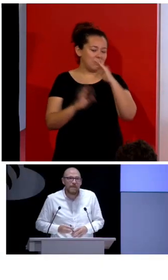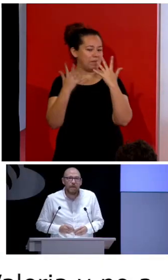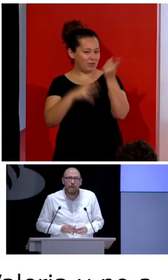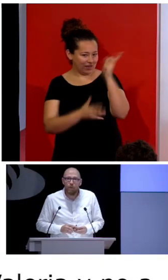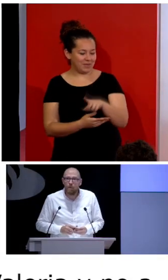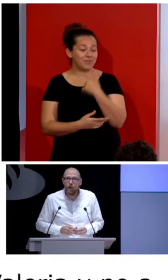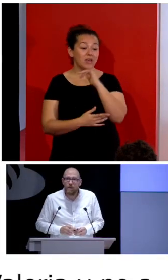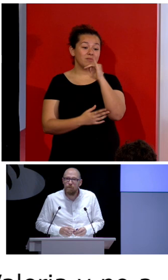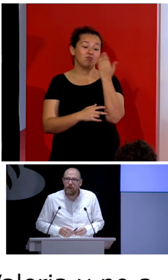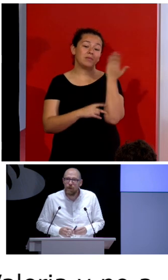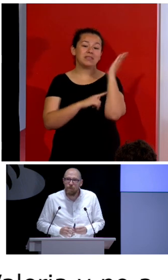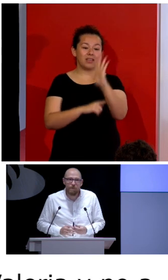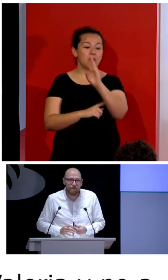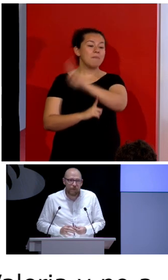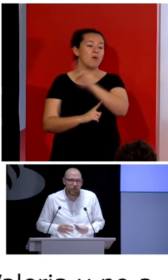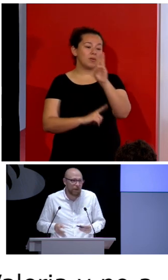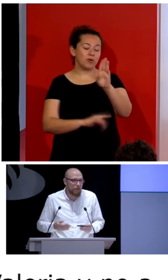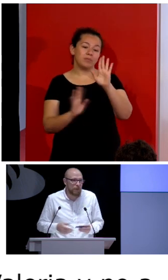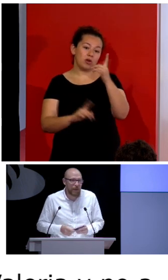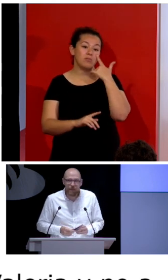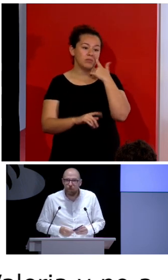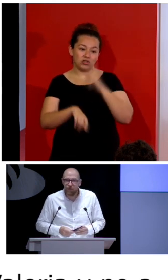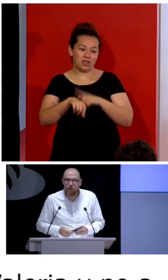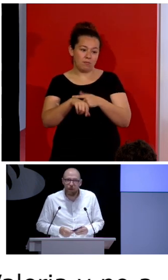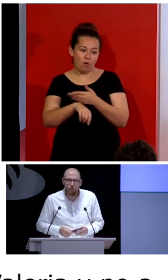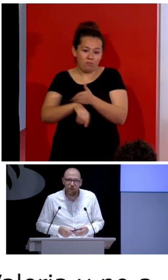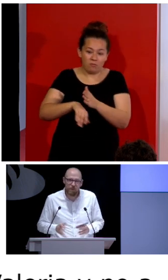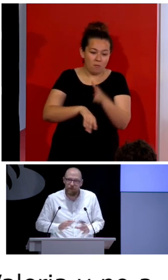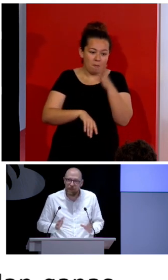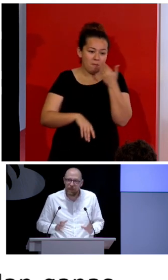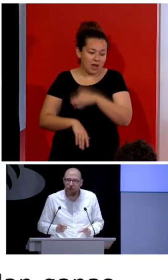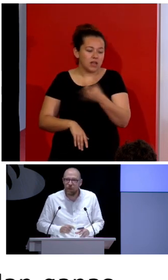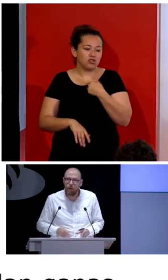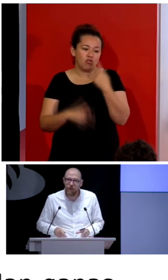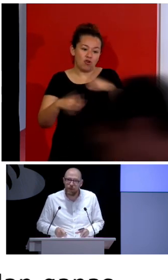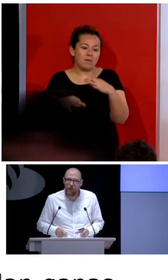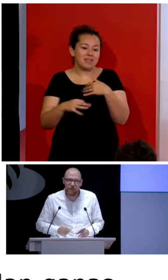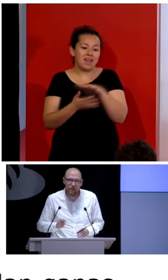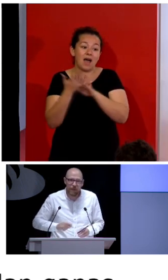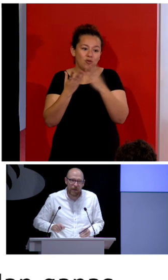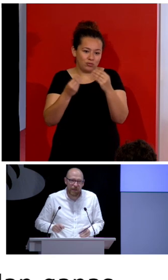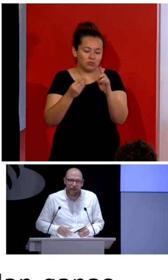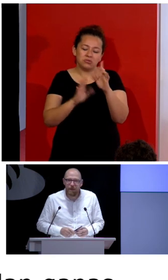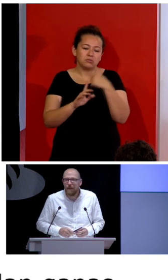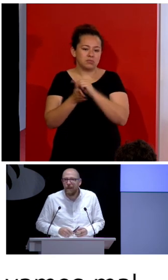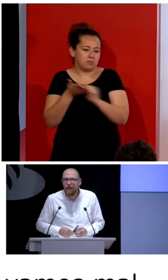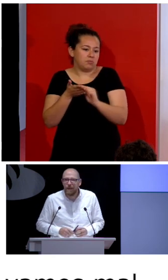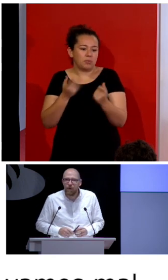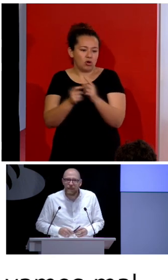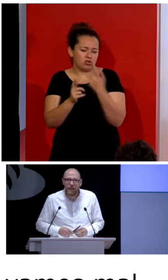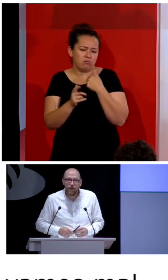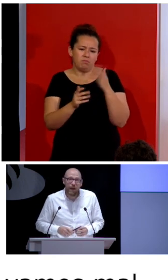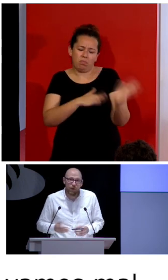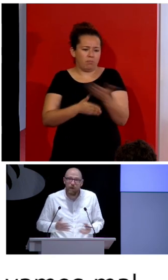Tenía una presentación en PowerPoint, pero visto que vamos muy mal de tiempo y yo tiendo a hablar mucho, pues me la he saltado y he tomado unas notas aquí